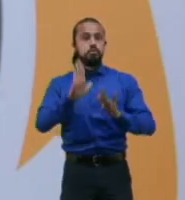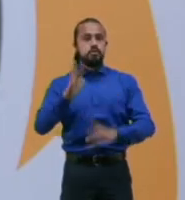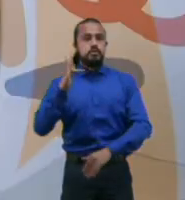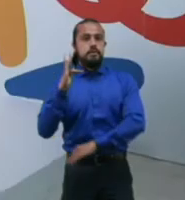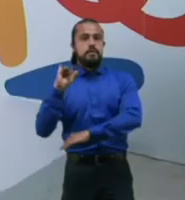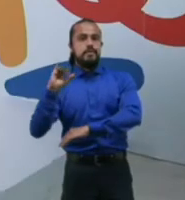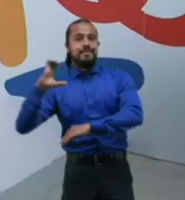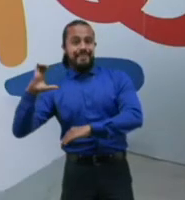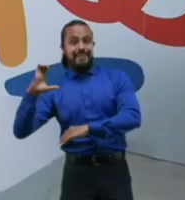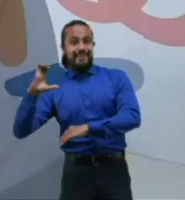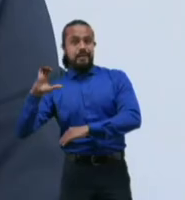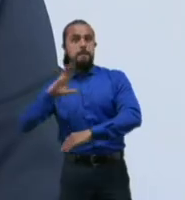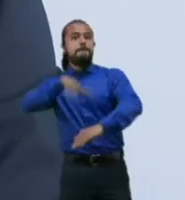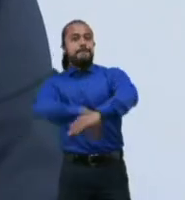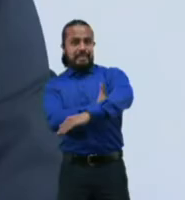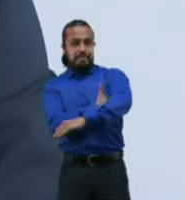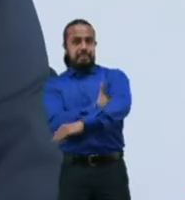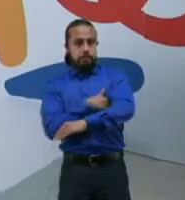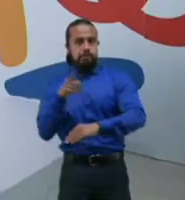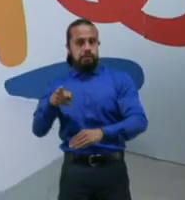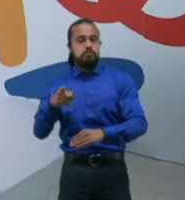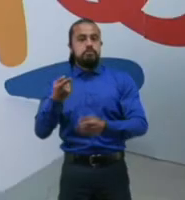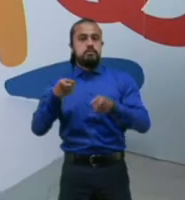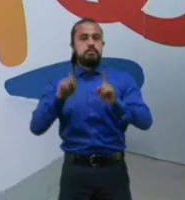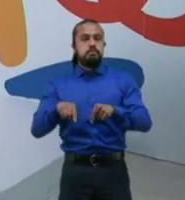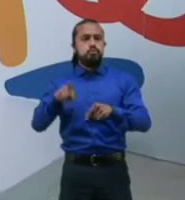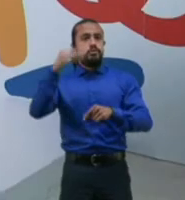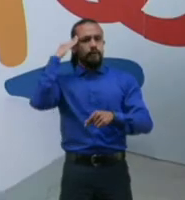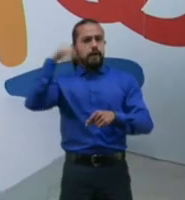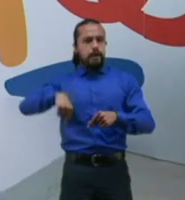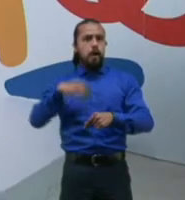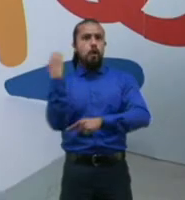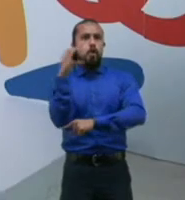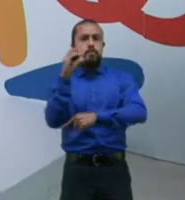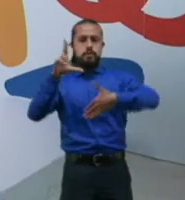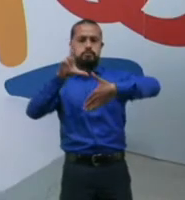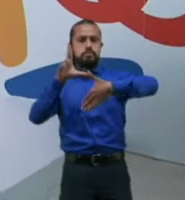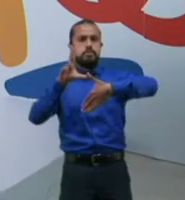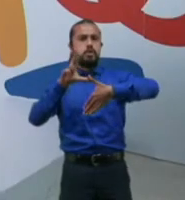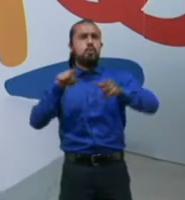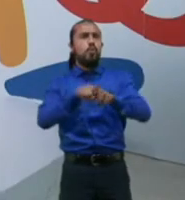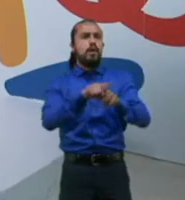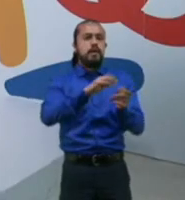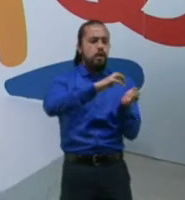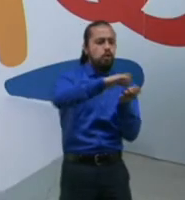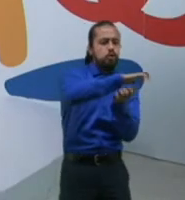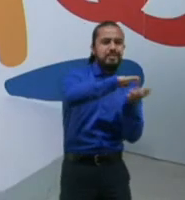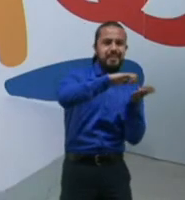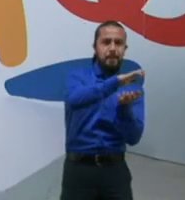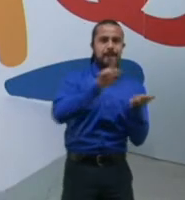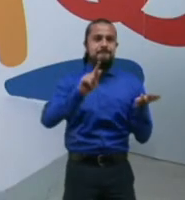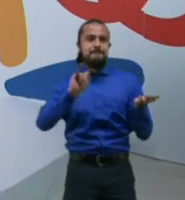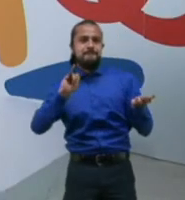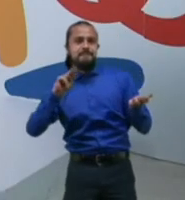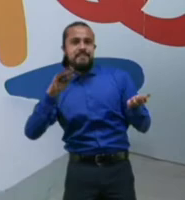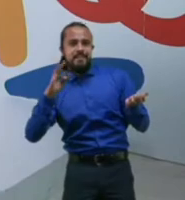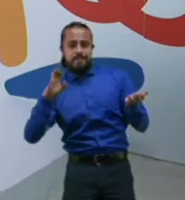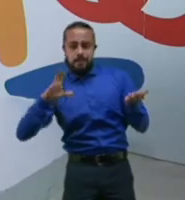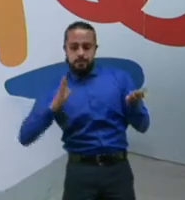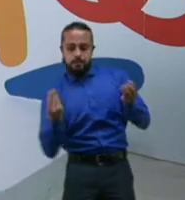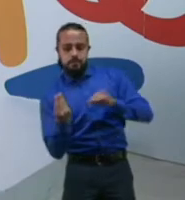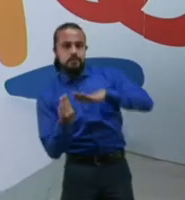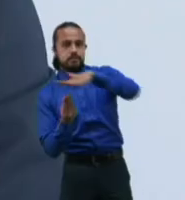país usted mencionaba que economía es el tercer país en la región en su ecosistema syntek y estamos seguros que si logramos